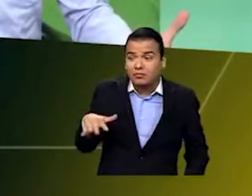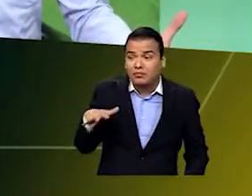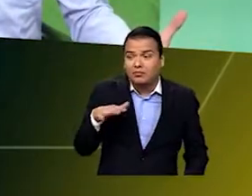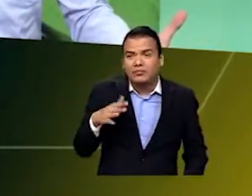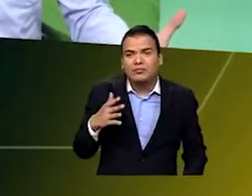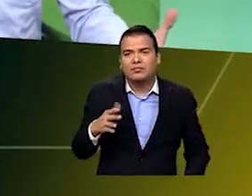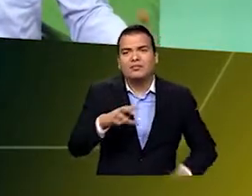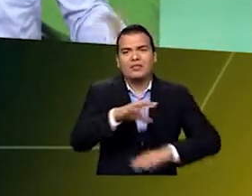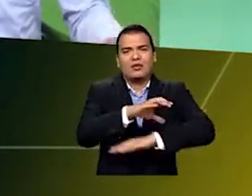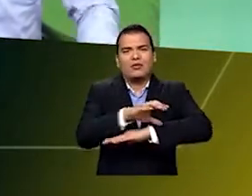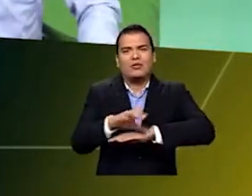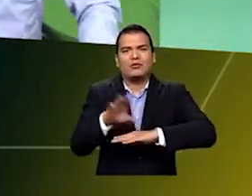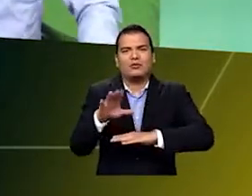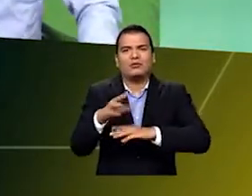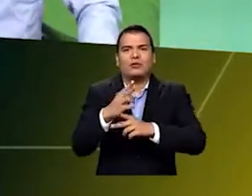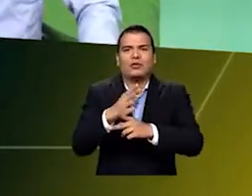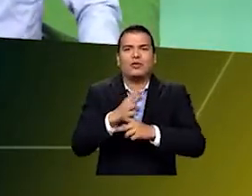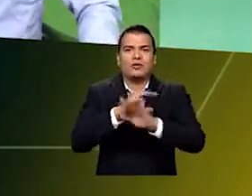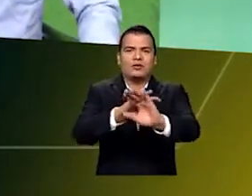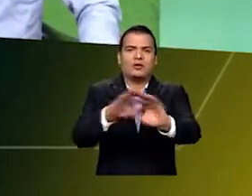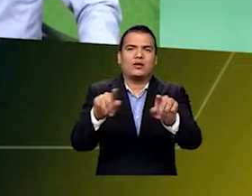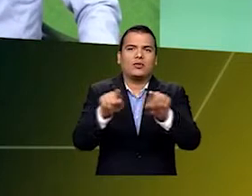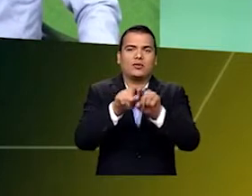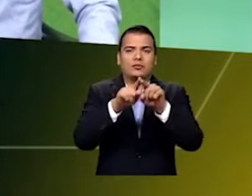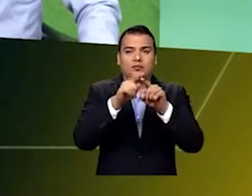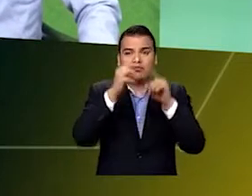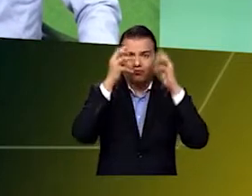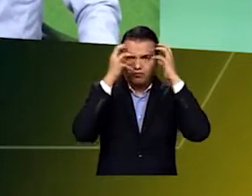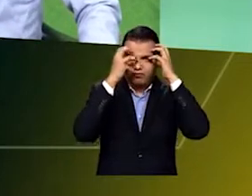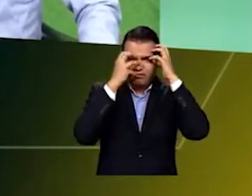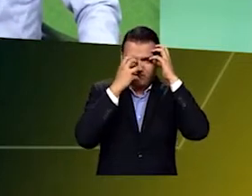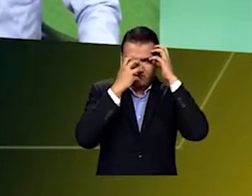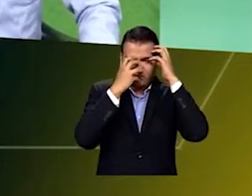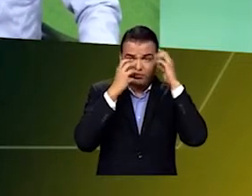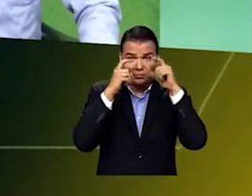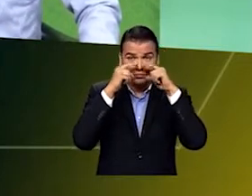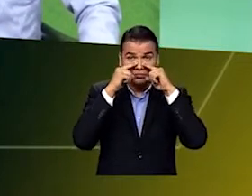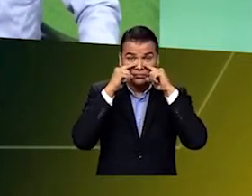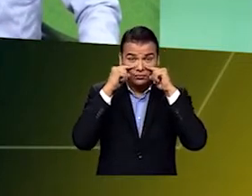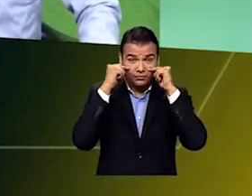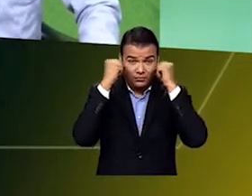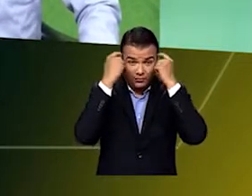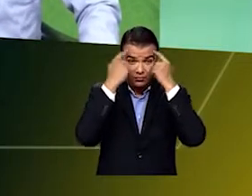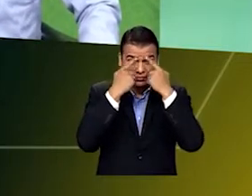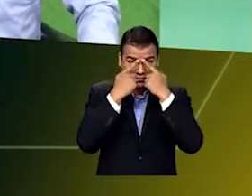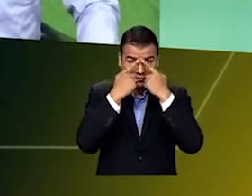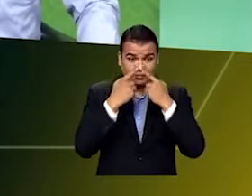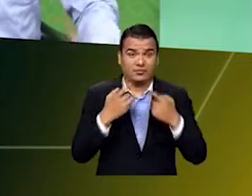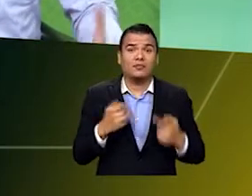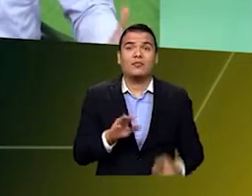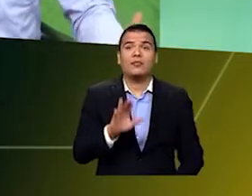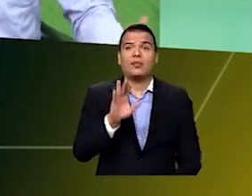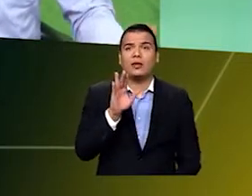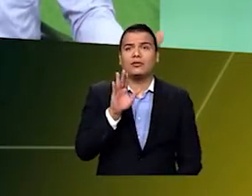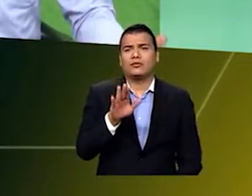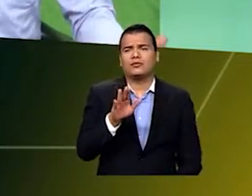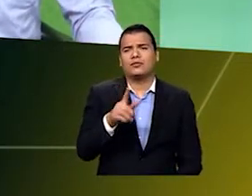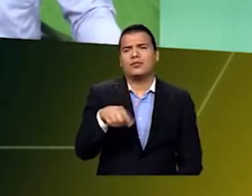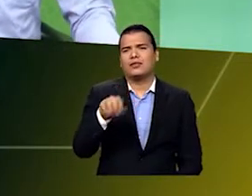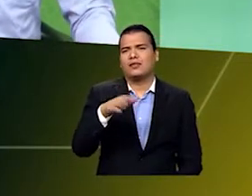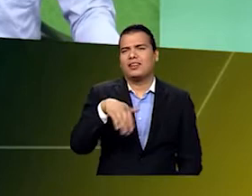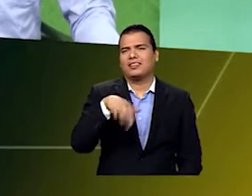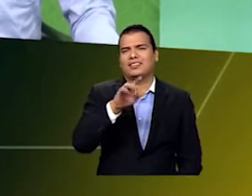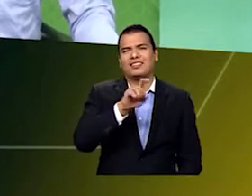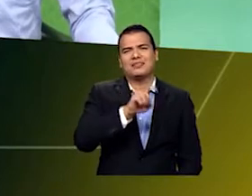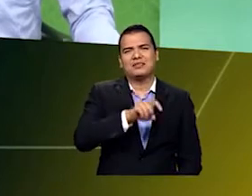costa del Pacífico. Lo mismo nos pasa con el oso de anteojos, por ejemplo. Los osos son animales que tienen una gran capacidad de movilidad,